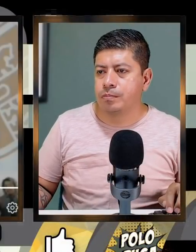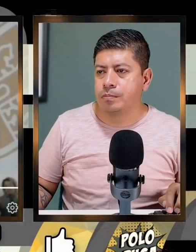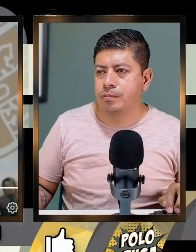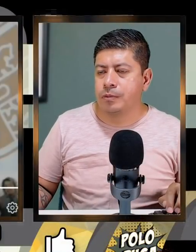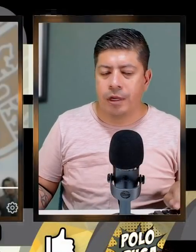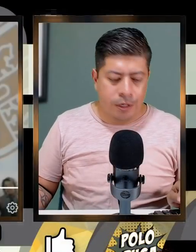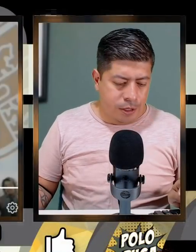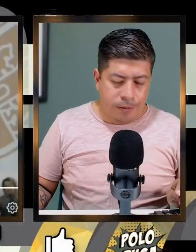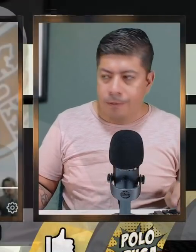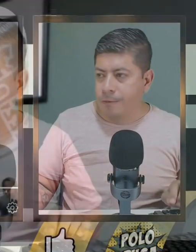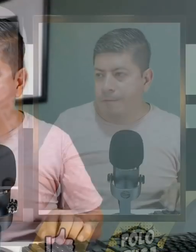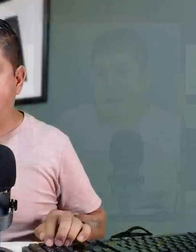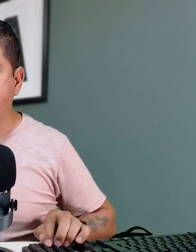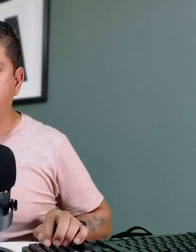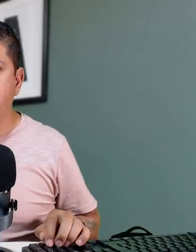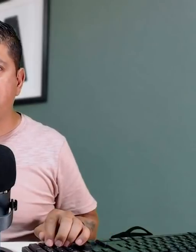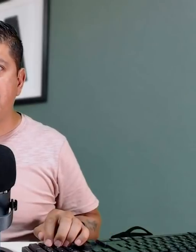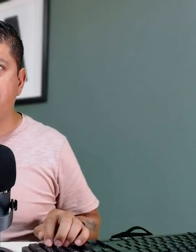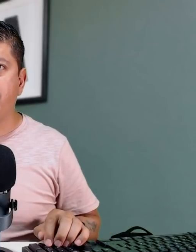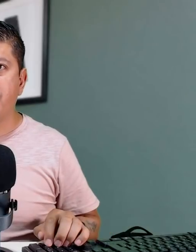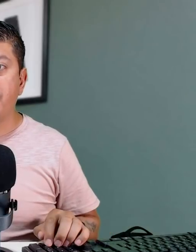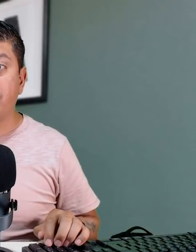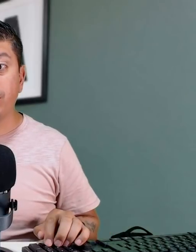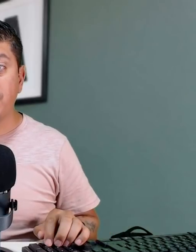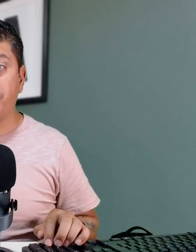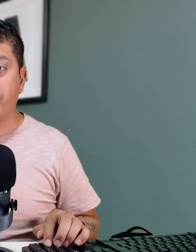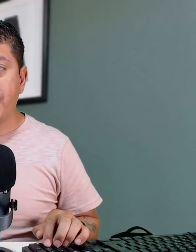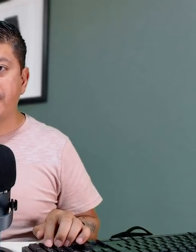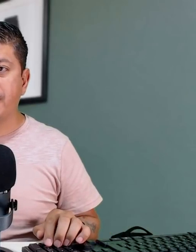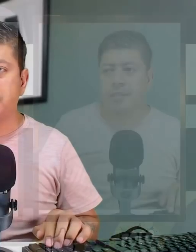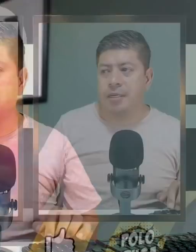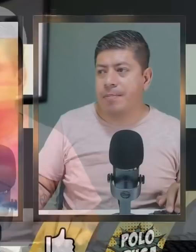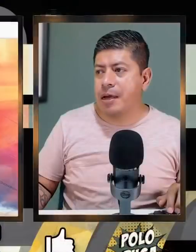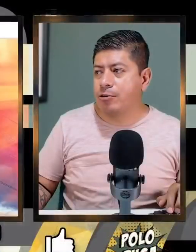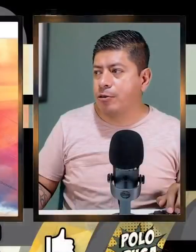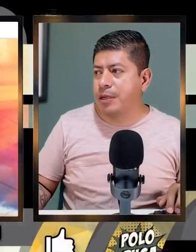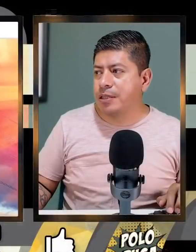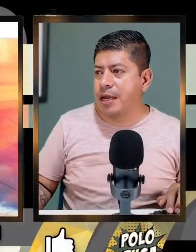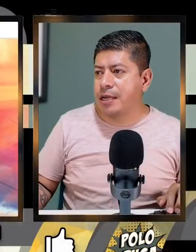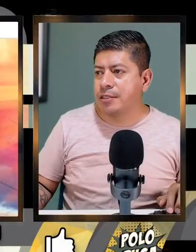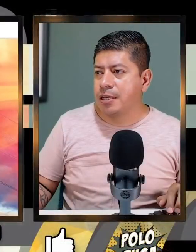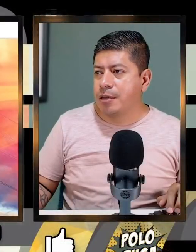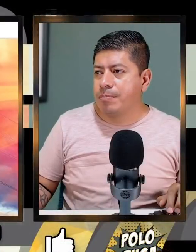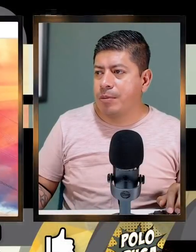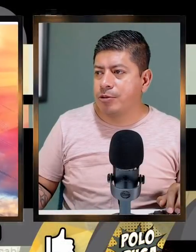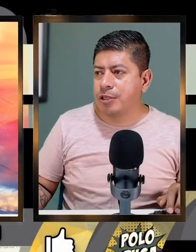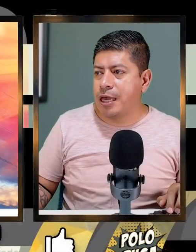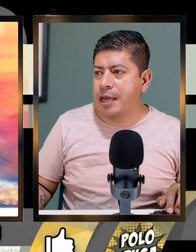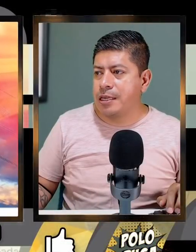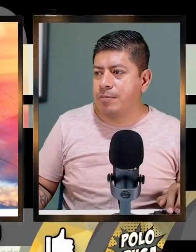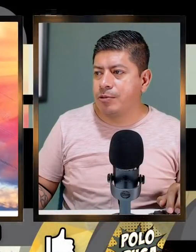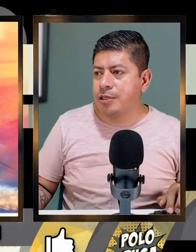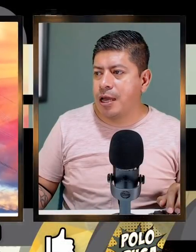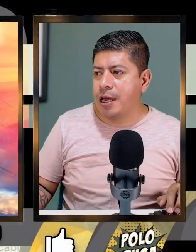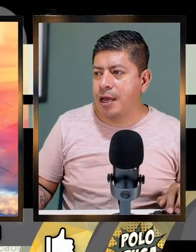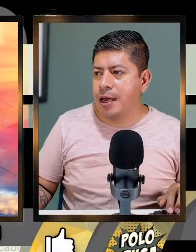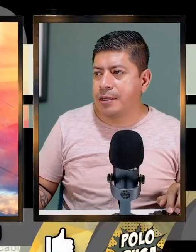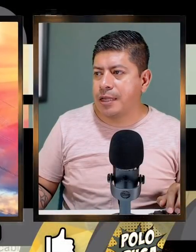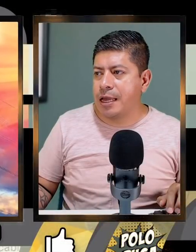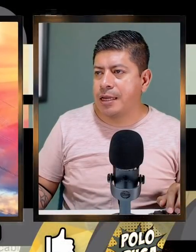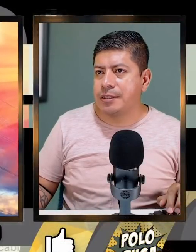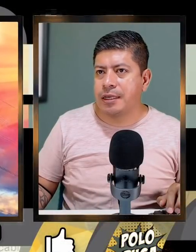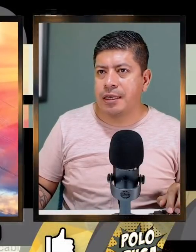pre fácil sencillo verdad datos importantes sin embargo mientras vemos que hay muchas